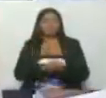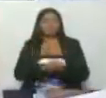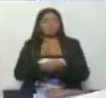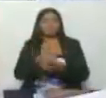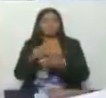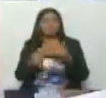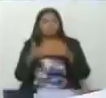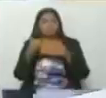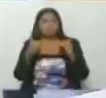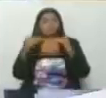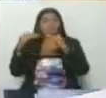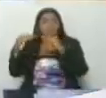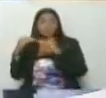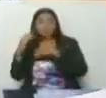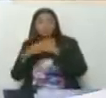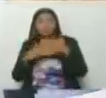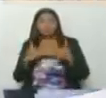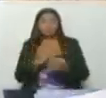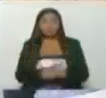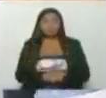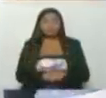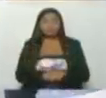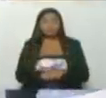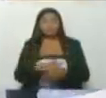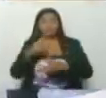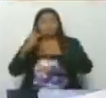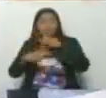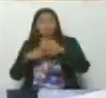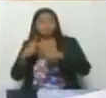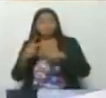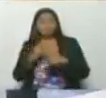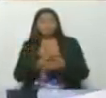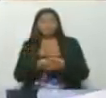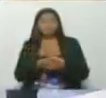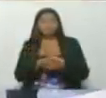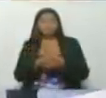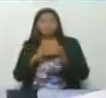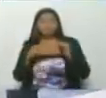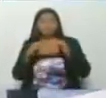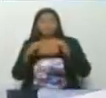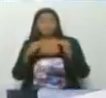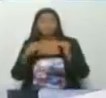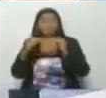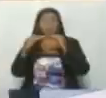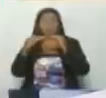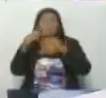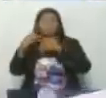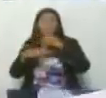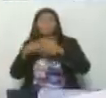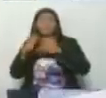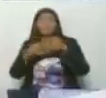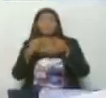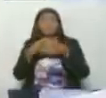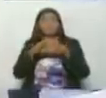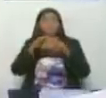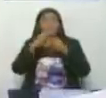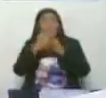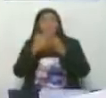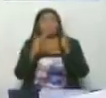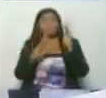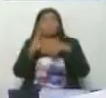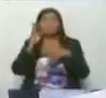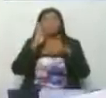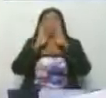estabilidad o plena estabilidad política esa plena estabilidad política genera una situación de mayor